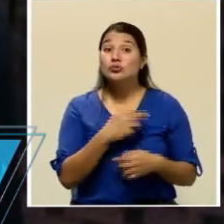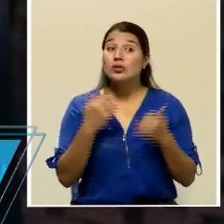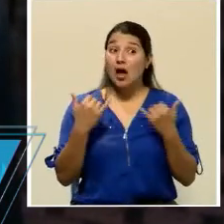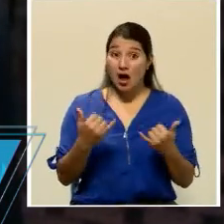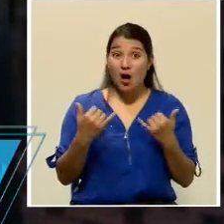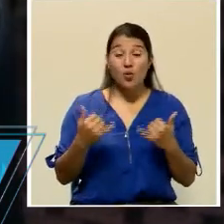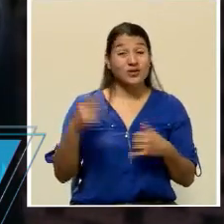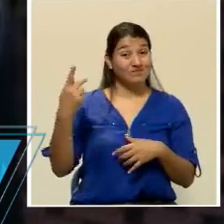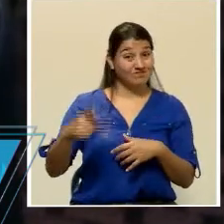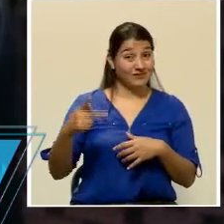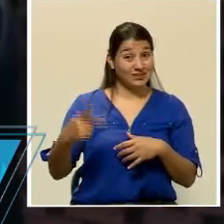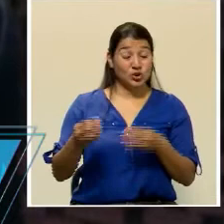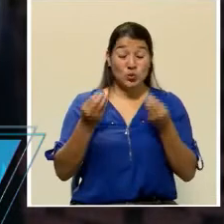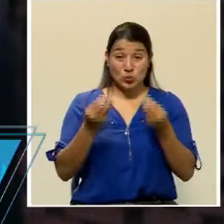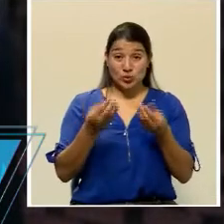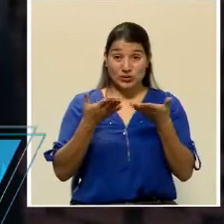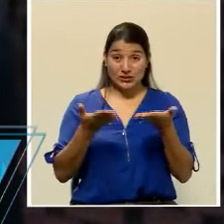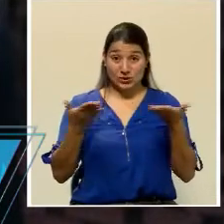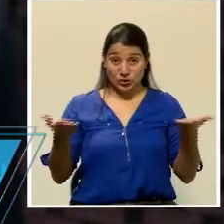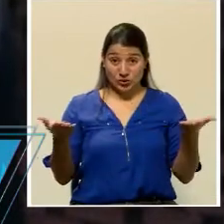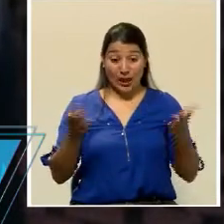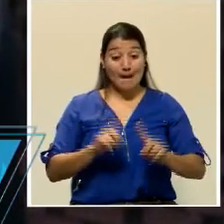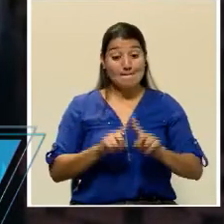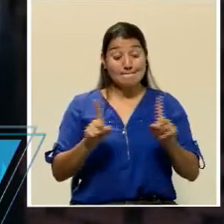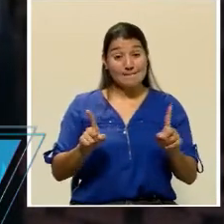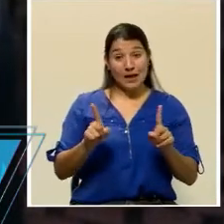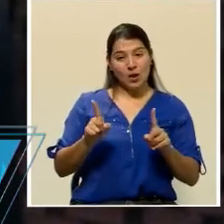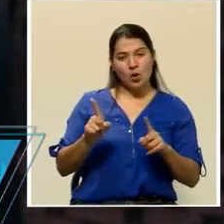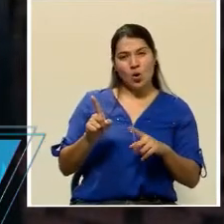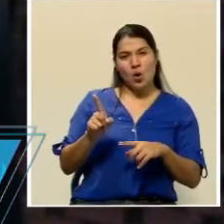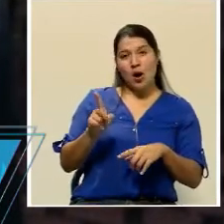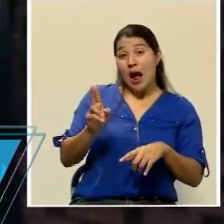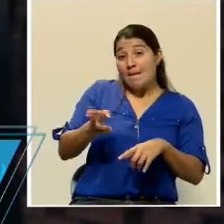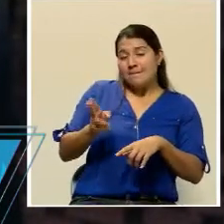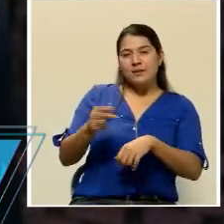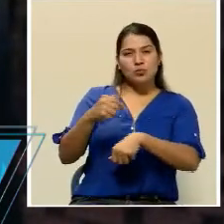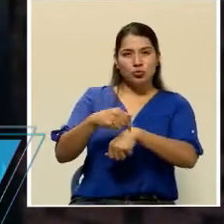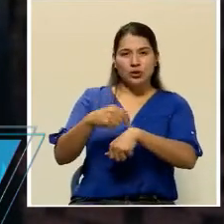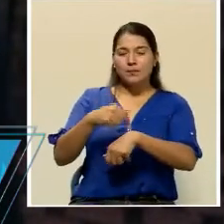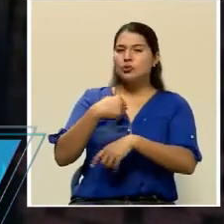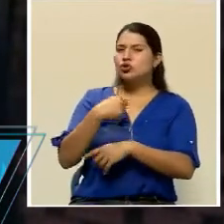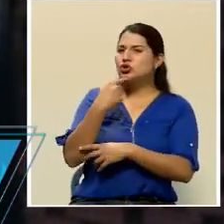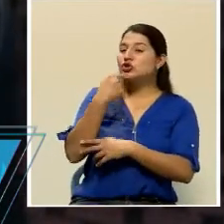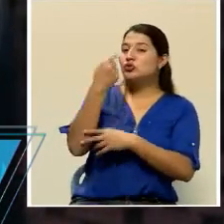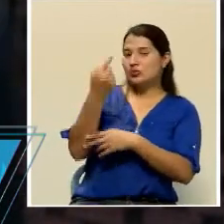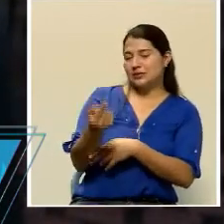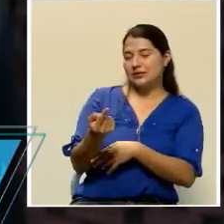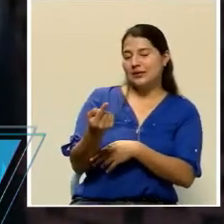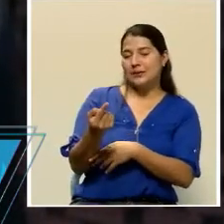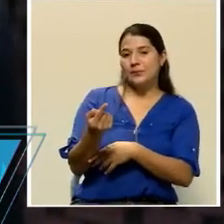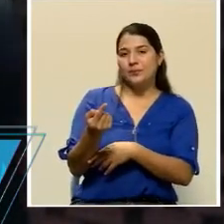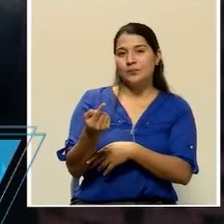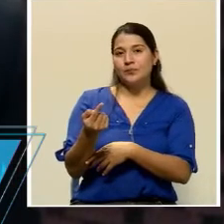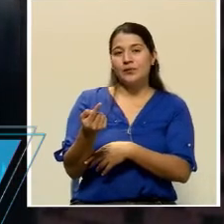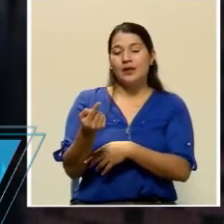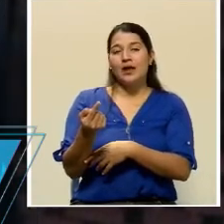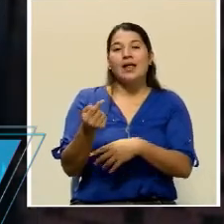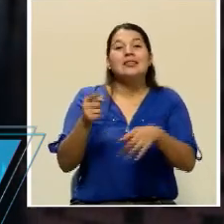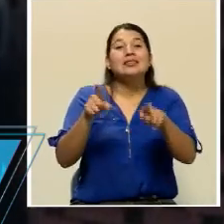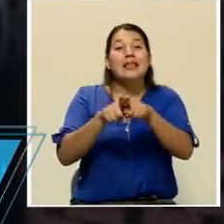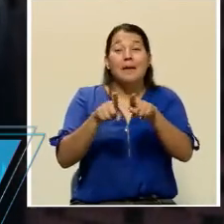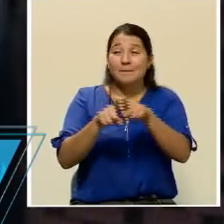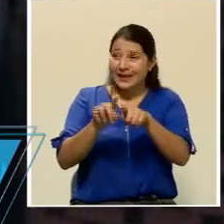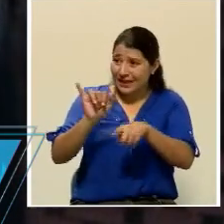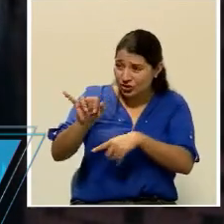grandes cosas, pero al mismo tiempo, y lo decía yo que eran como dos aspectos, dos caras de la misma moneda, está este aspecto